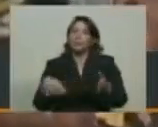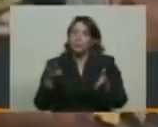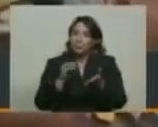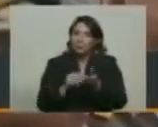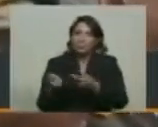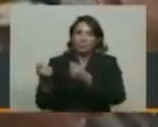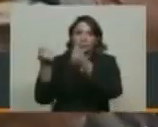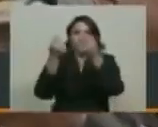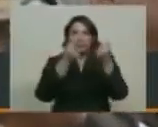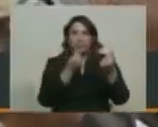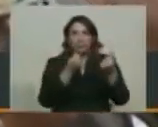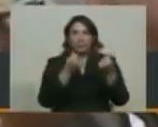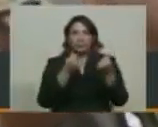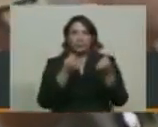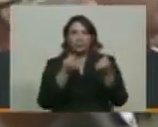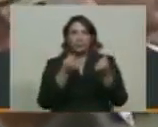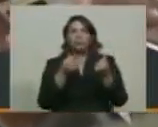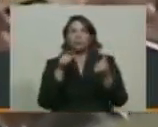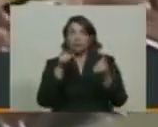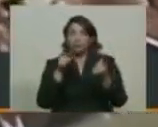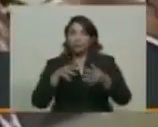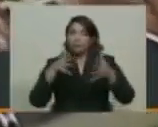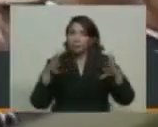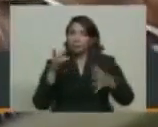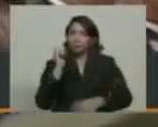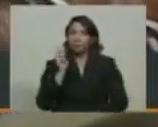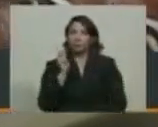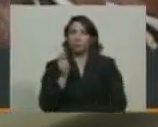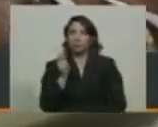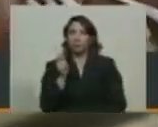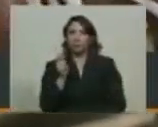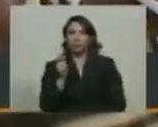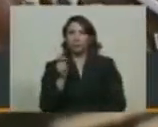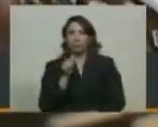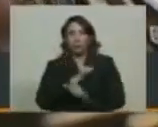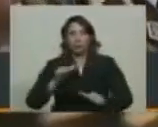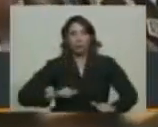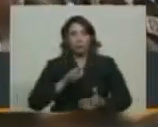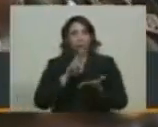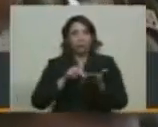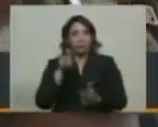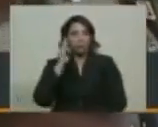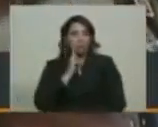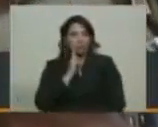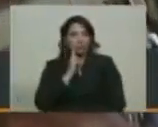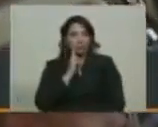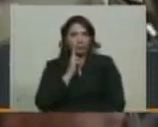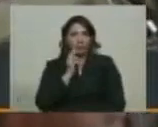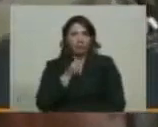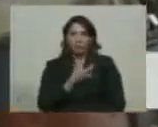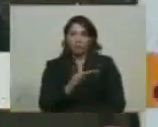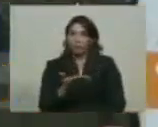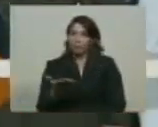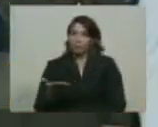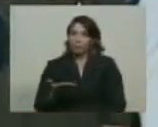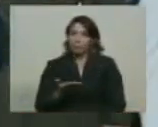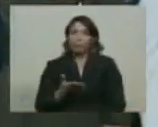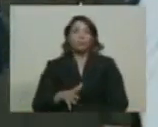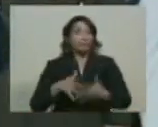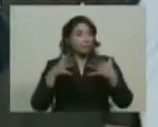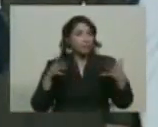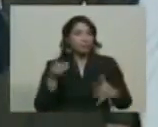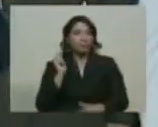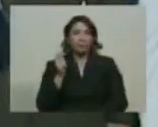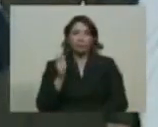económica, son las grandes tareas, Fuerza Armada Nacional Bolivariana, son las grandes tareas y grandes